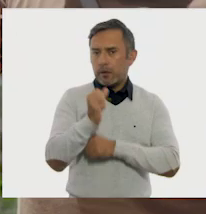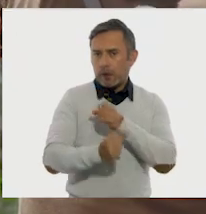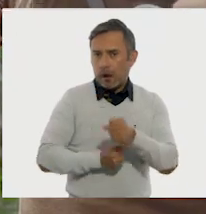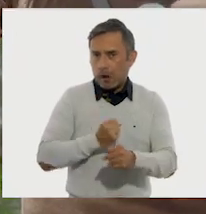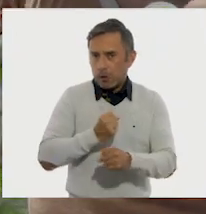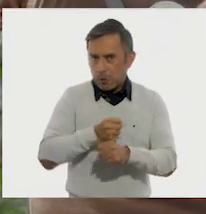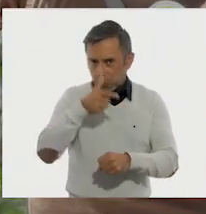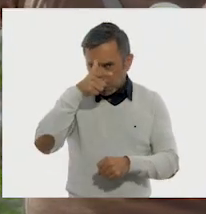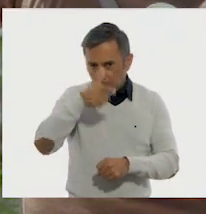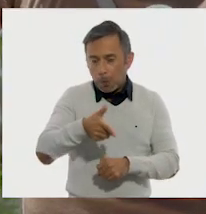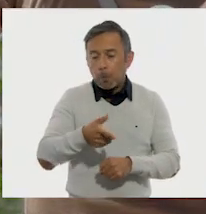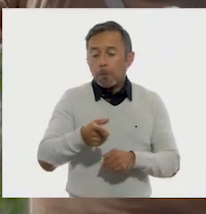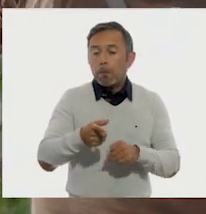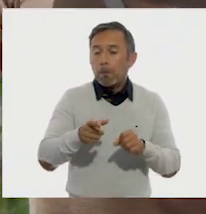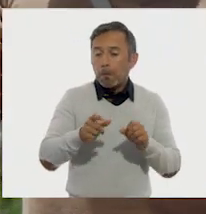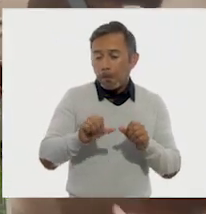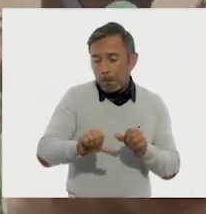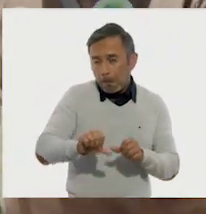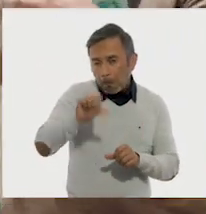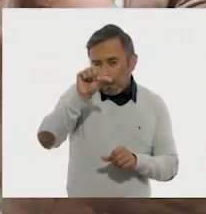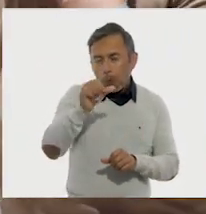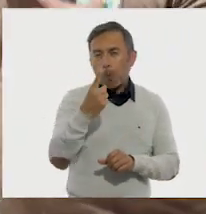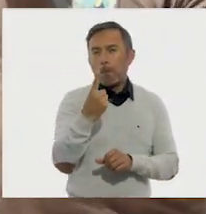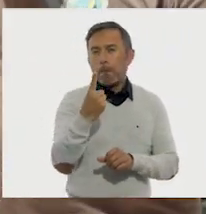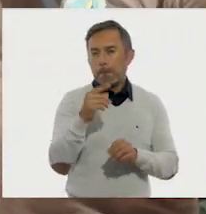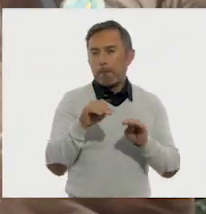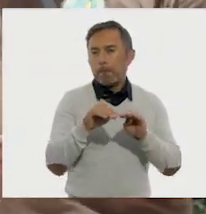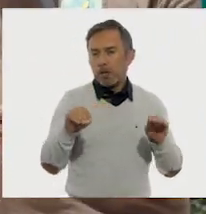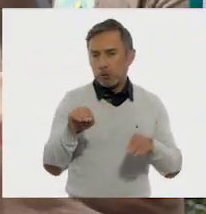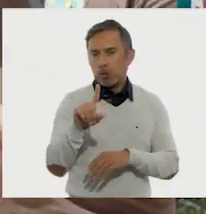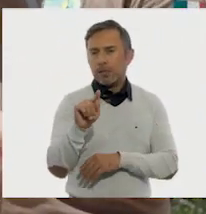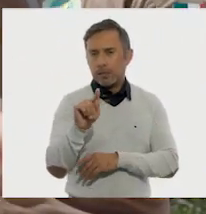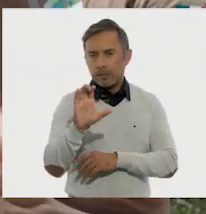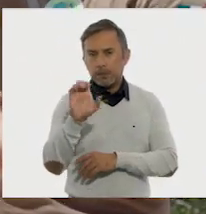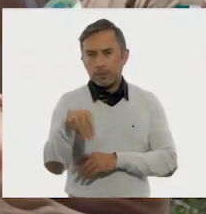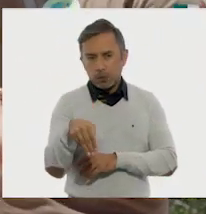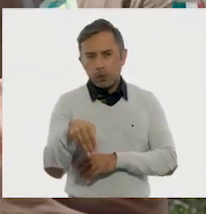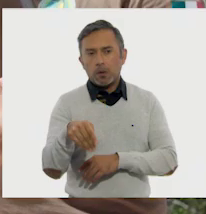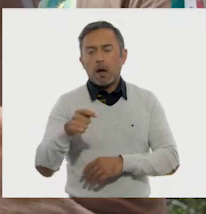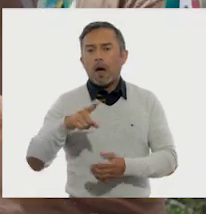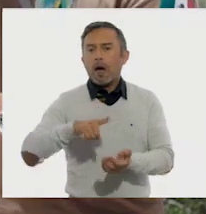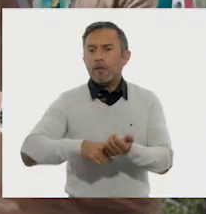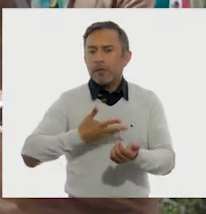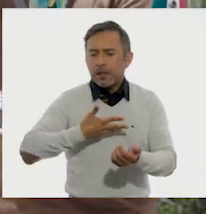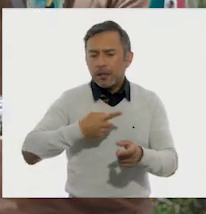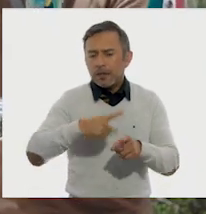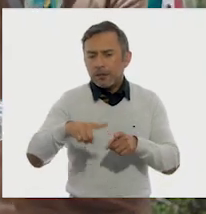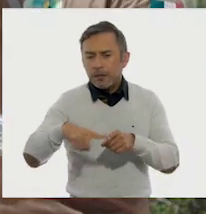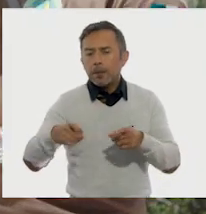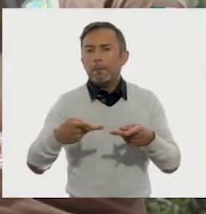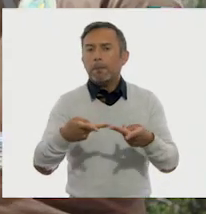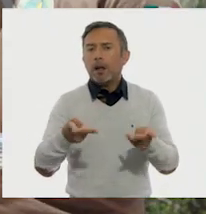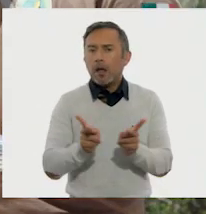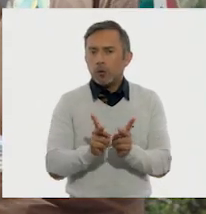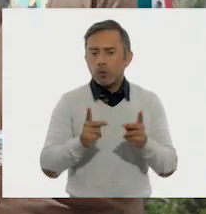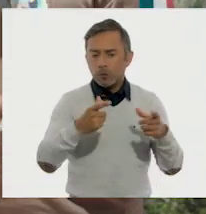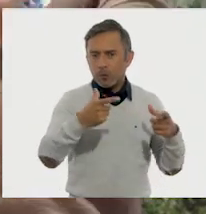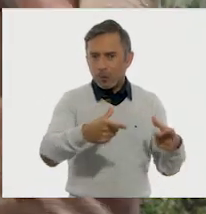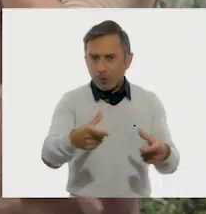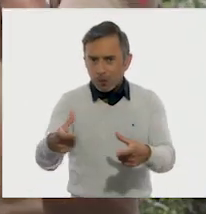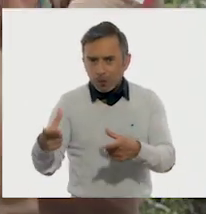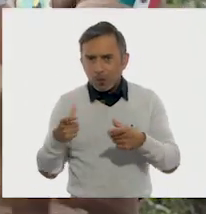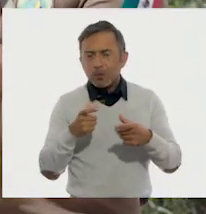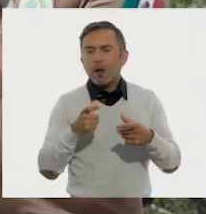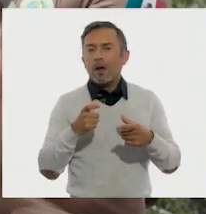de 1,70 m, con un gran ajuar funerarios entre platos, cuencas de